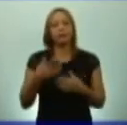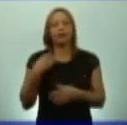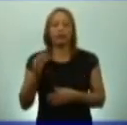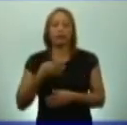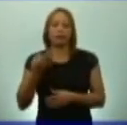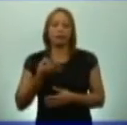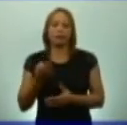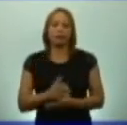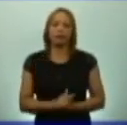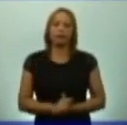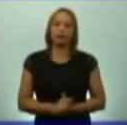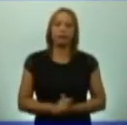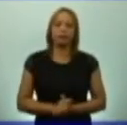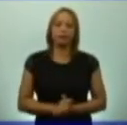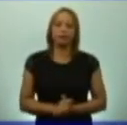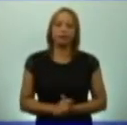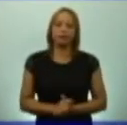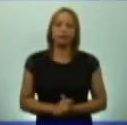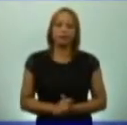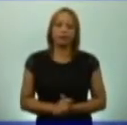trata.